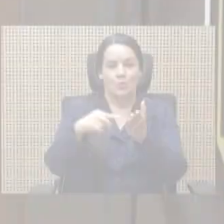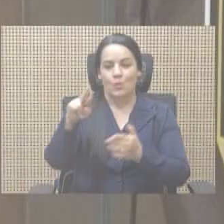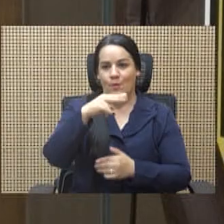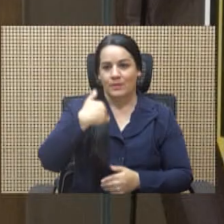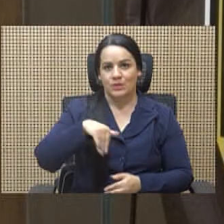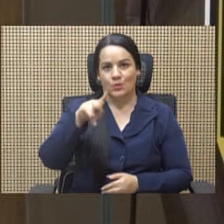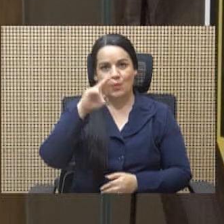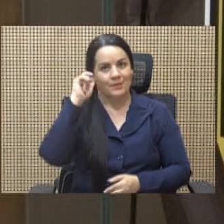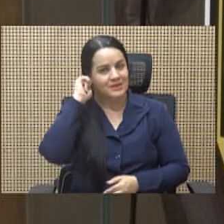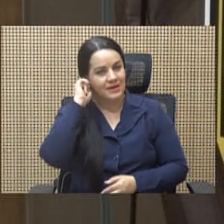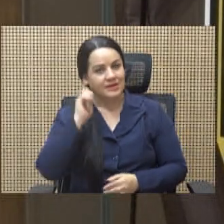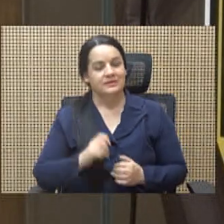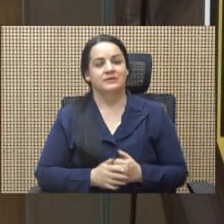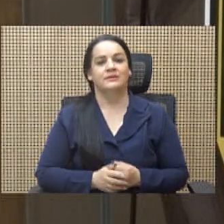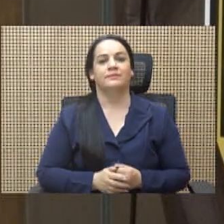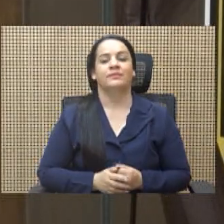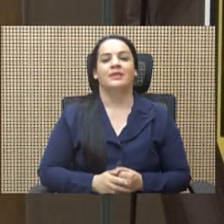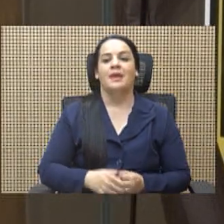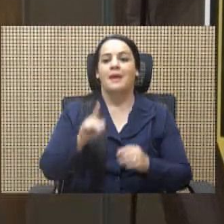la